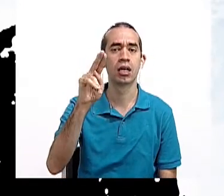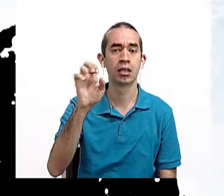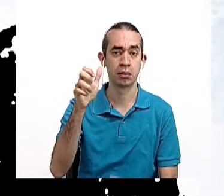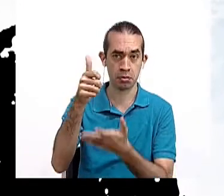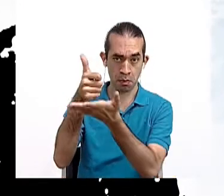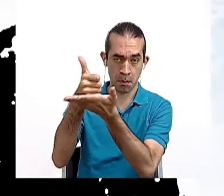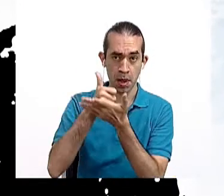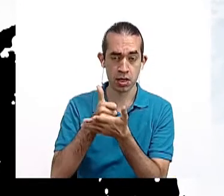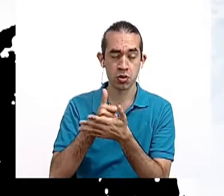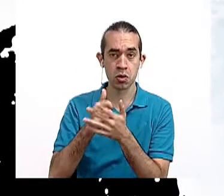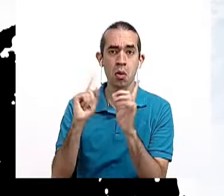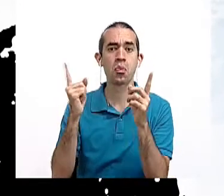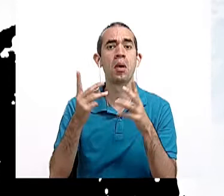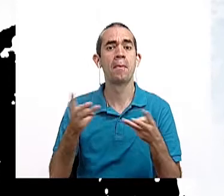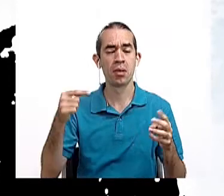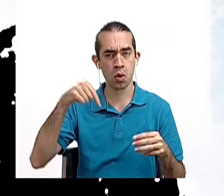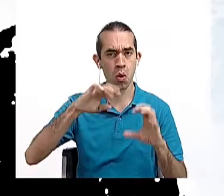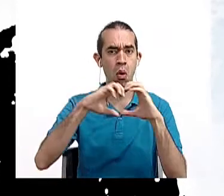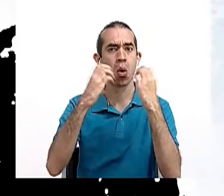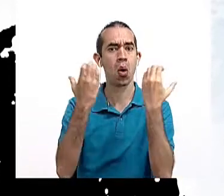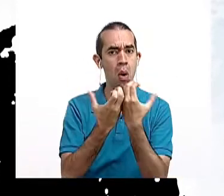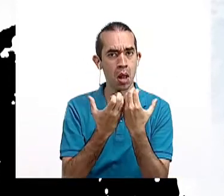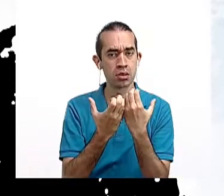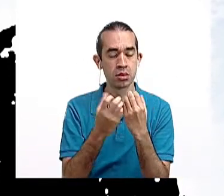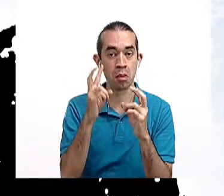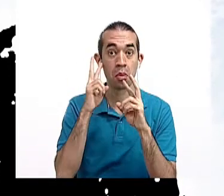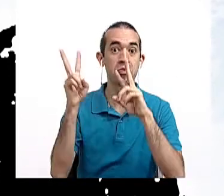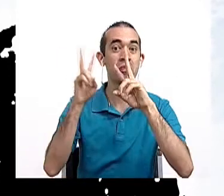los materiales para la clase de hoy. Revisemos.